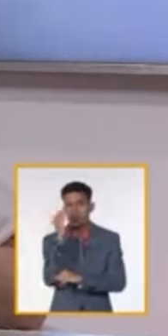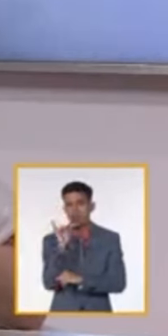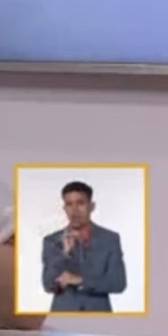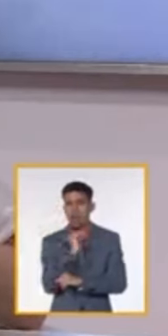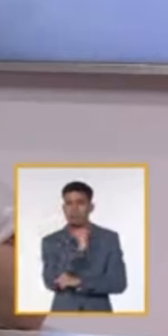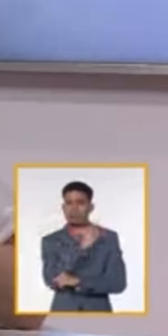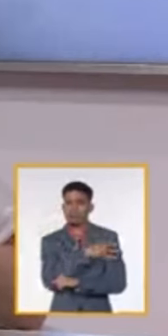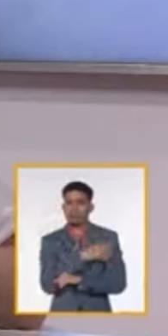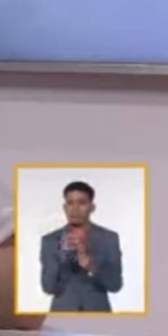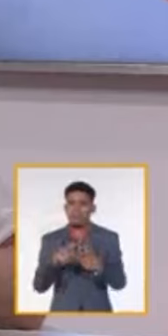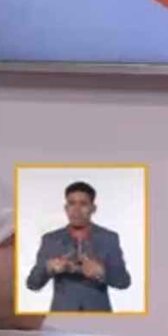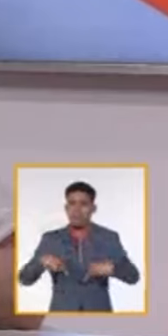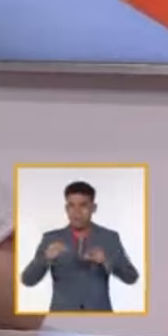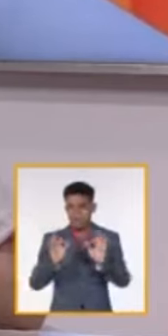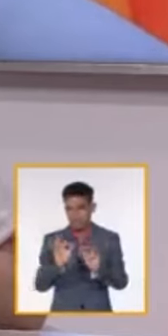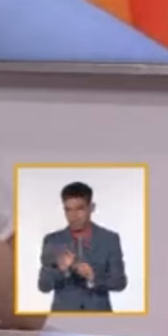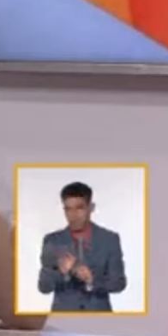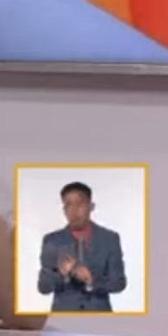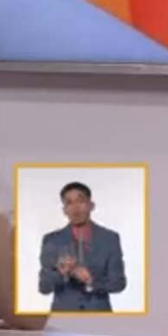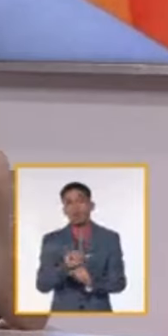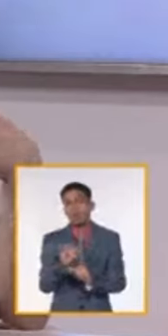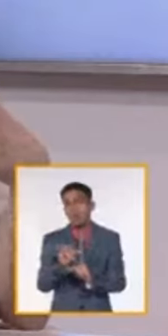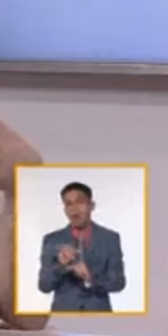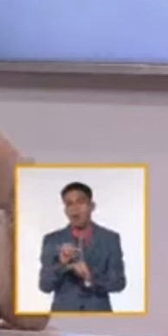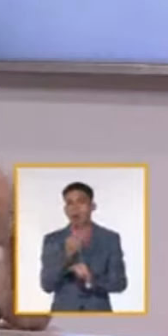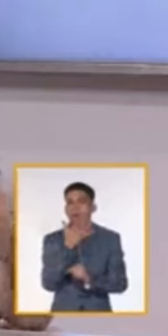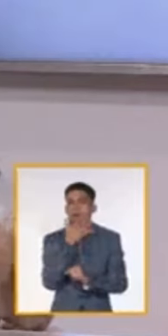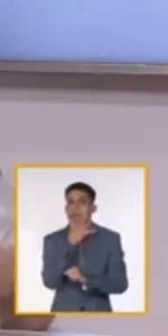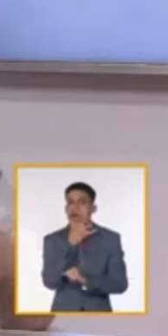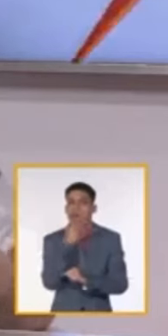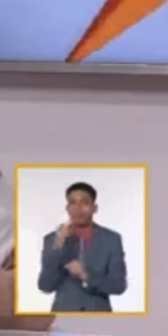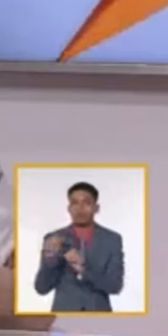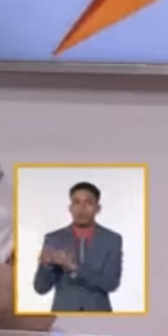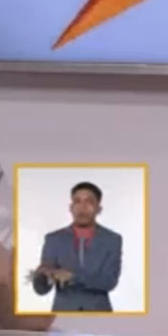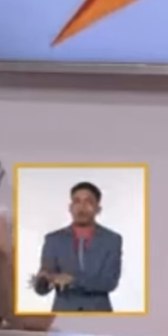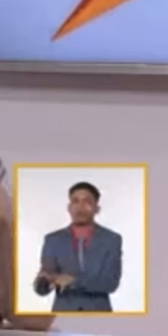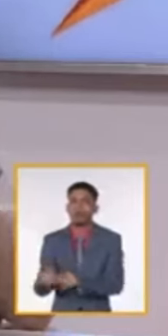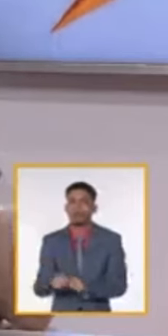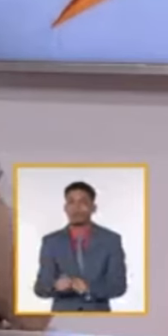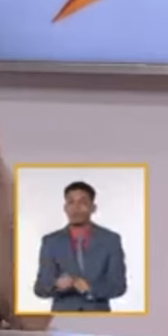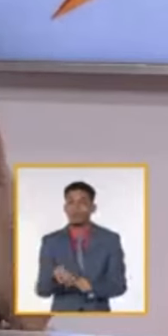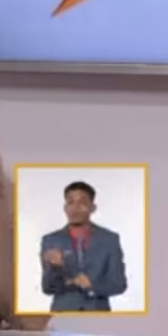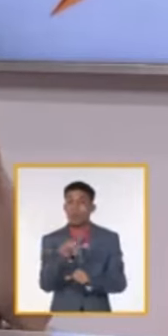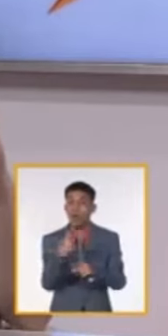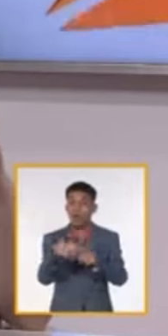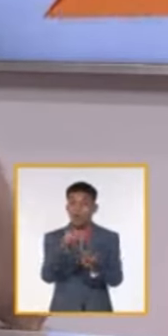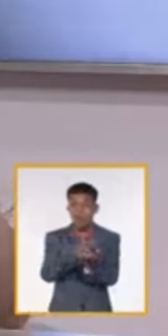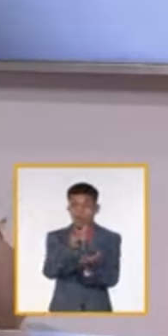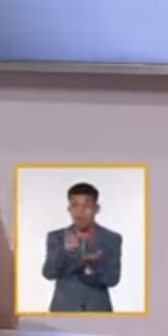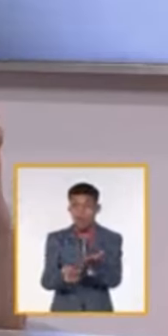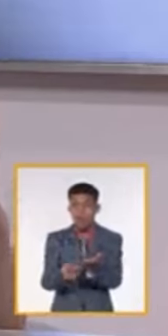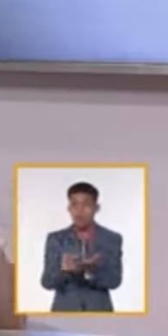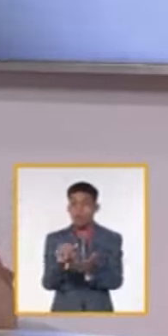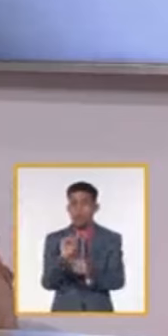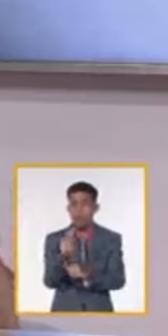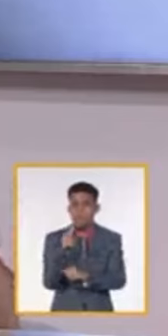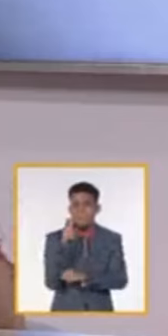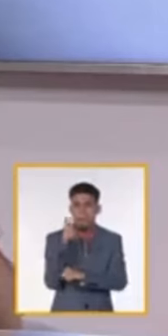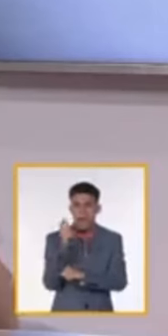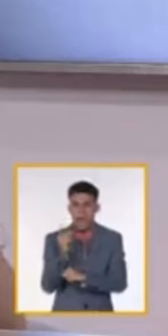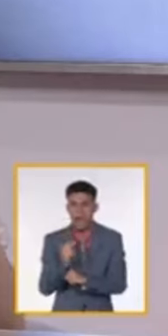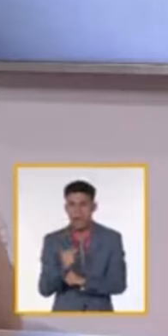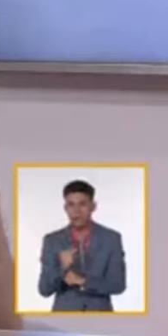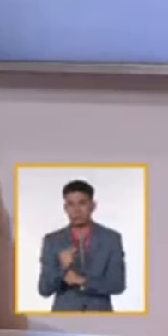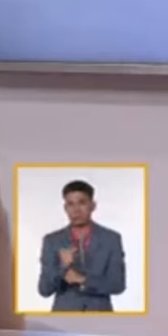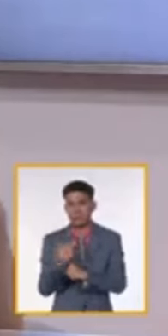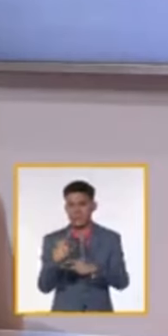a los estudiantes han sido maltratados, han recibido balazos de goma